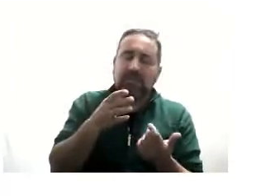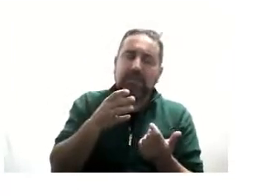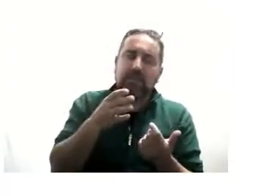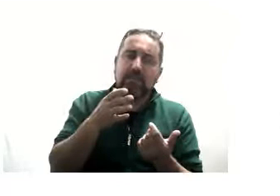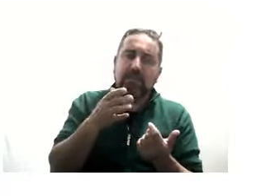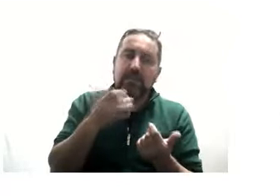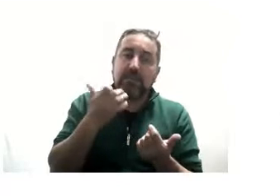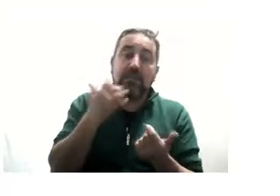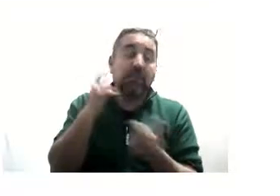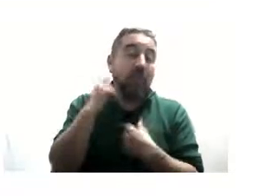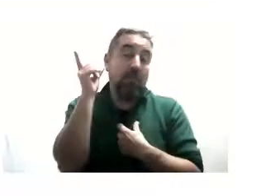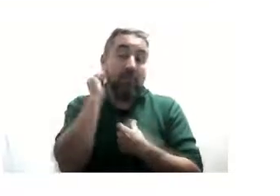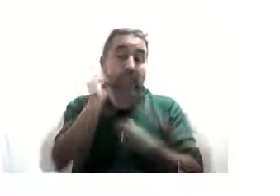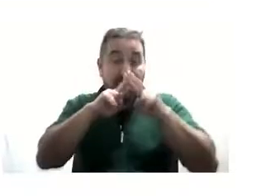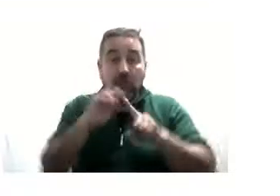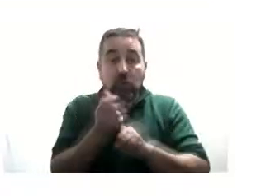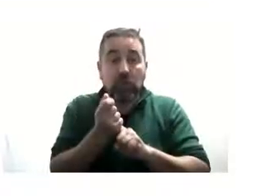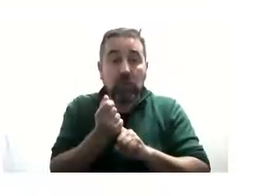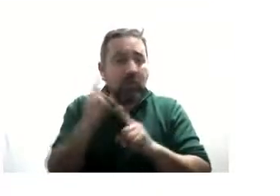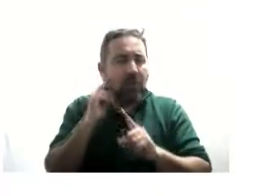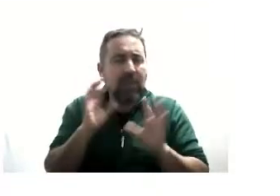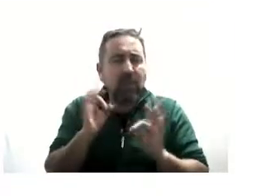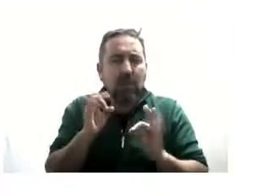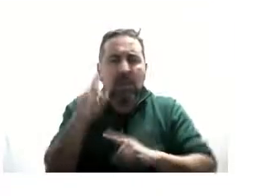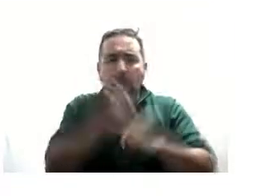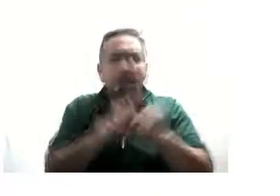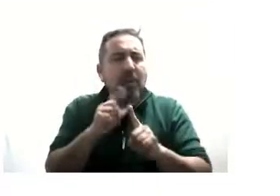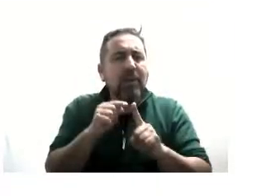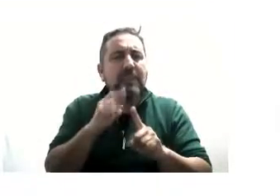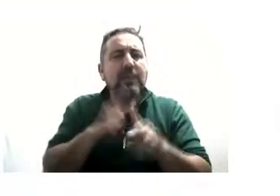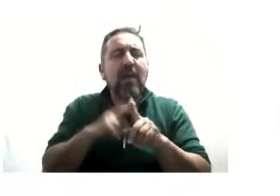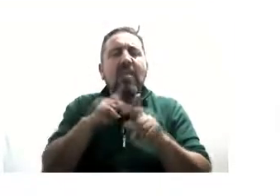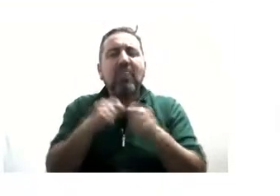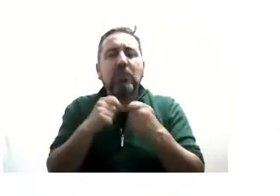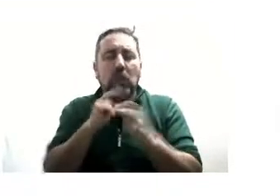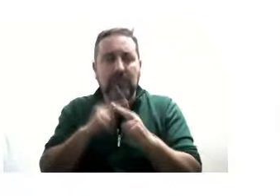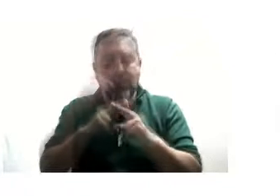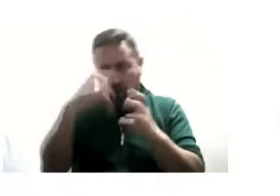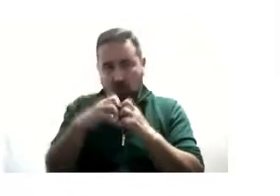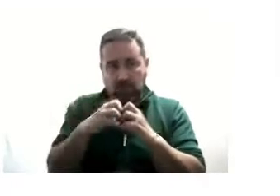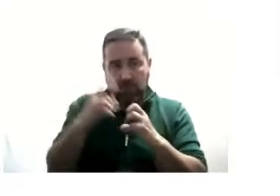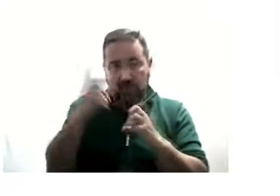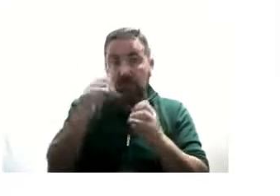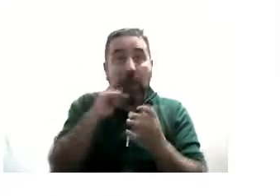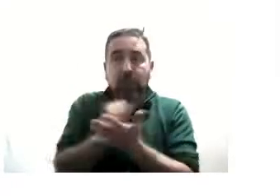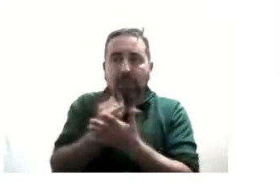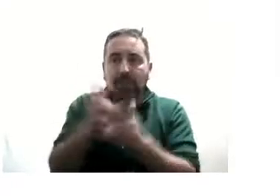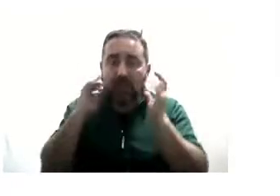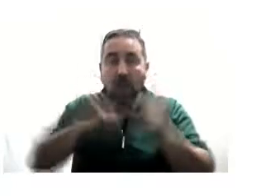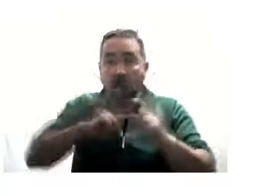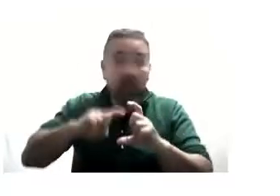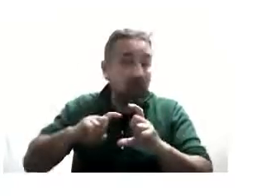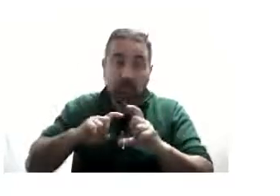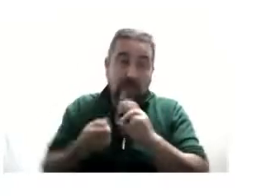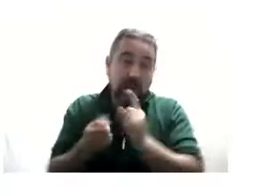un diagnóstico de pérdida de audición cuando lo que realmente el paciente lo que tiene es un deterioro cognitivo y no es capaz de hacer bien las pruebas audiológicas, o lo contrario, se